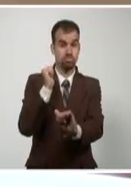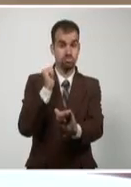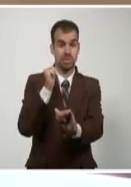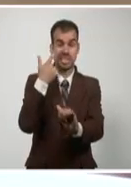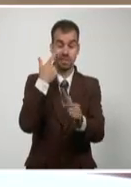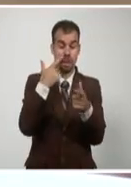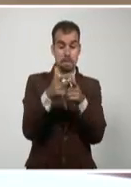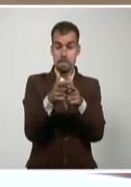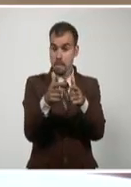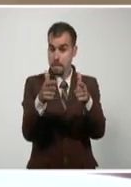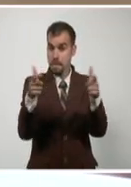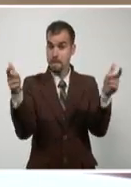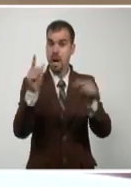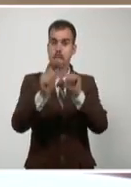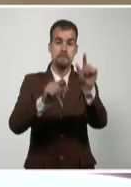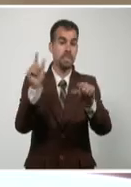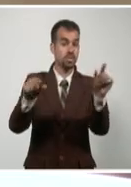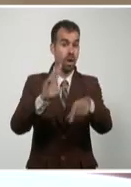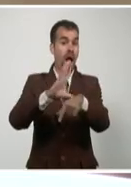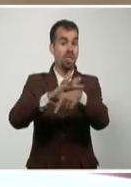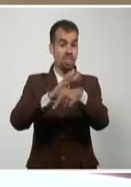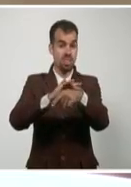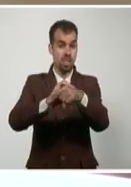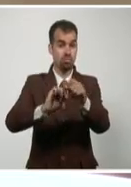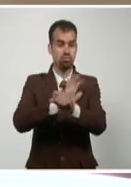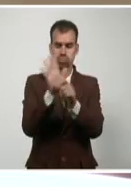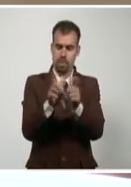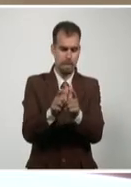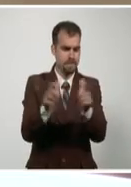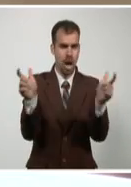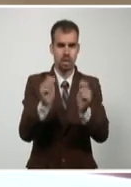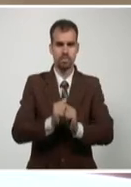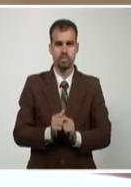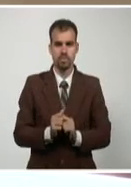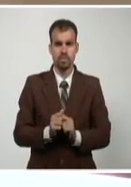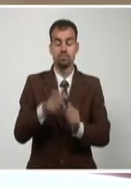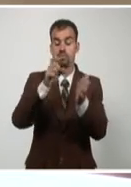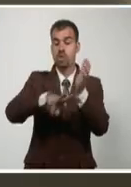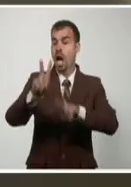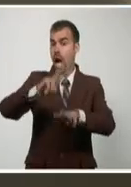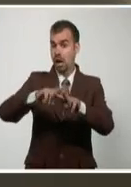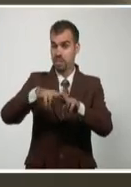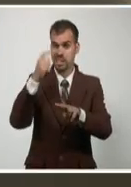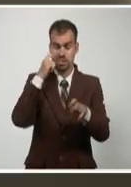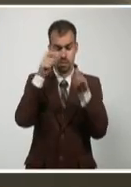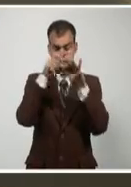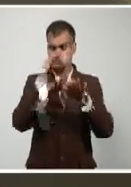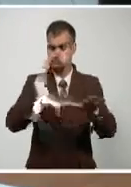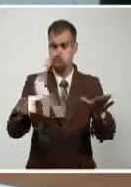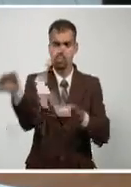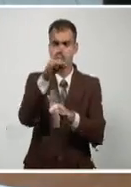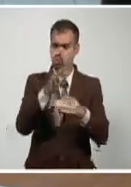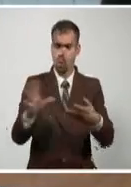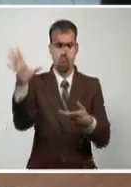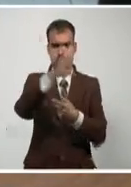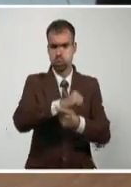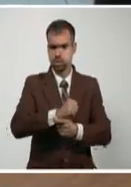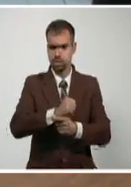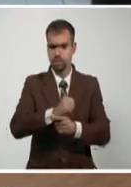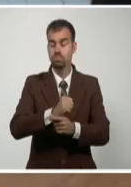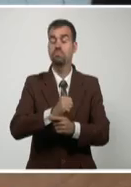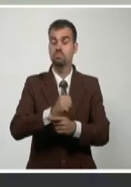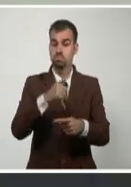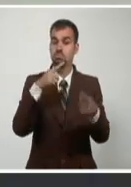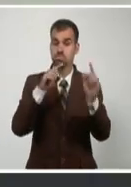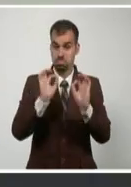día. Es La Habana uno de los territorios donde el virus está disperso en todos sus municipios. De ahí que se decidiera el retorno de